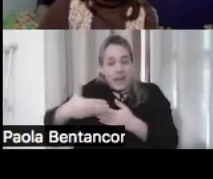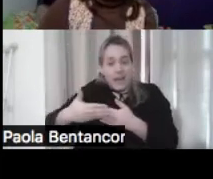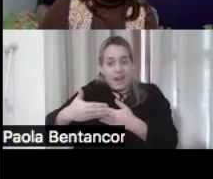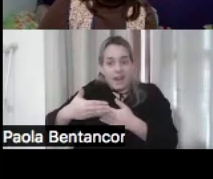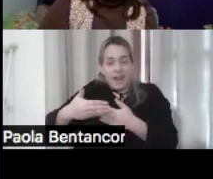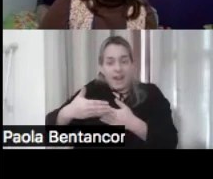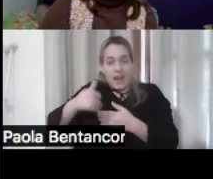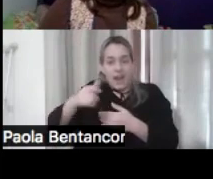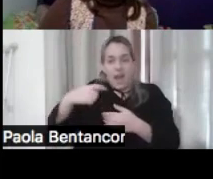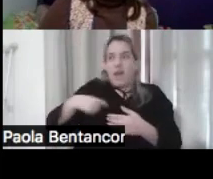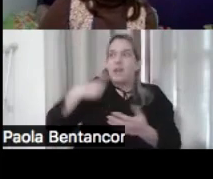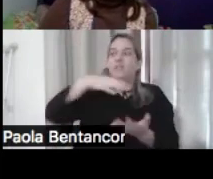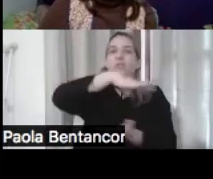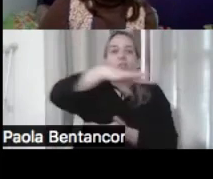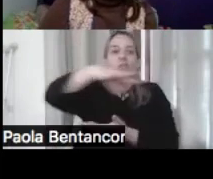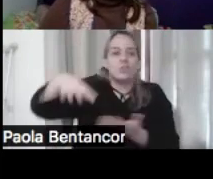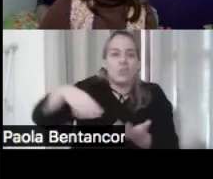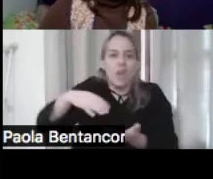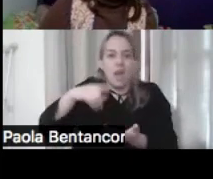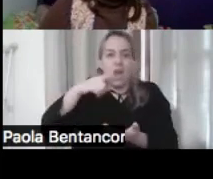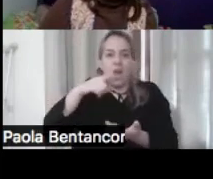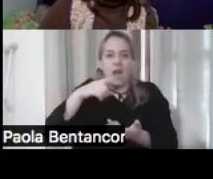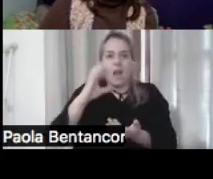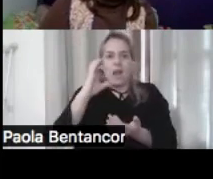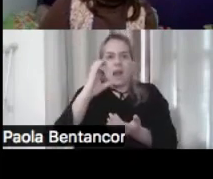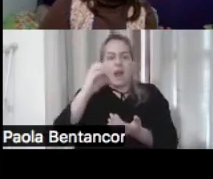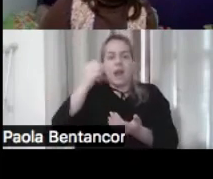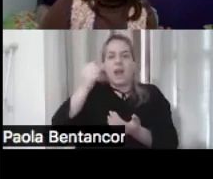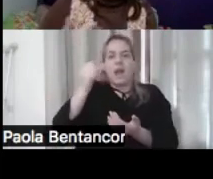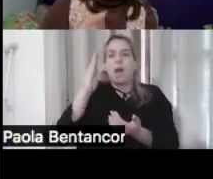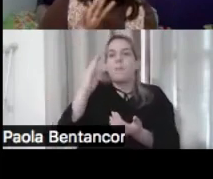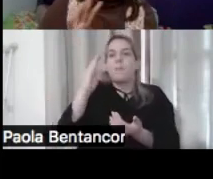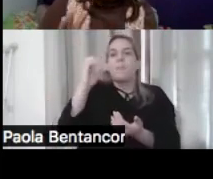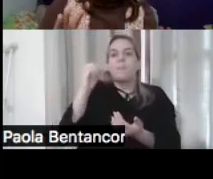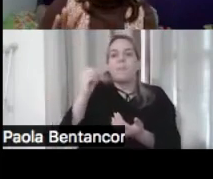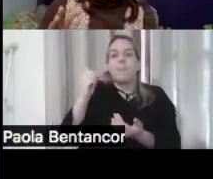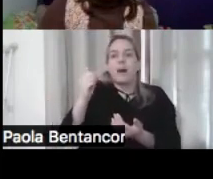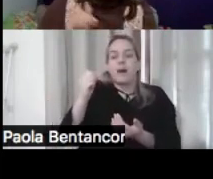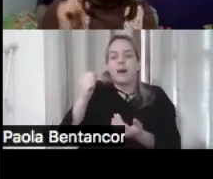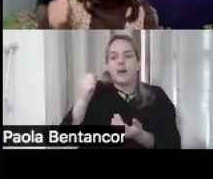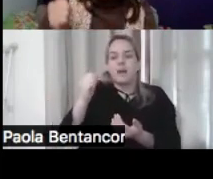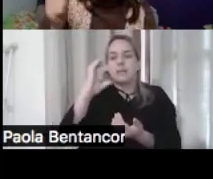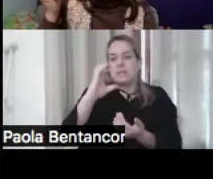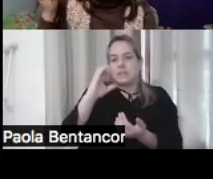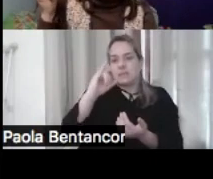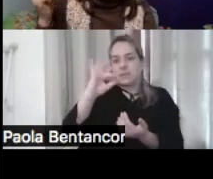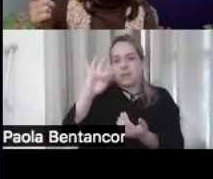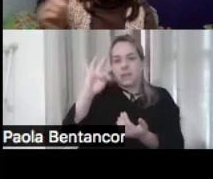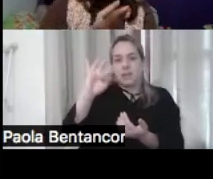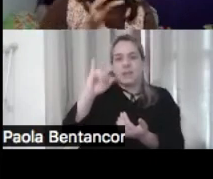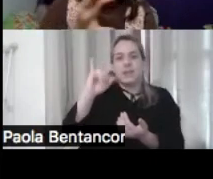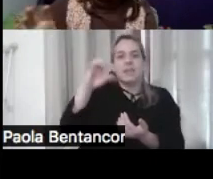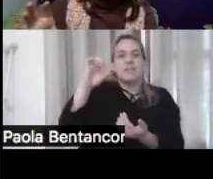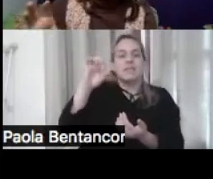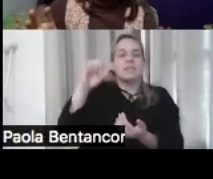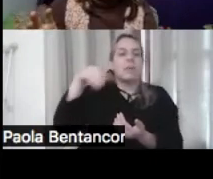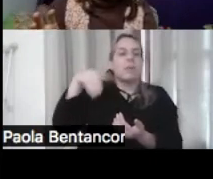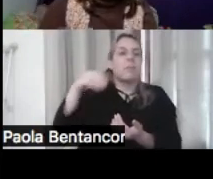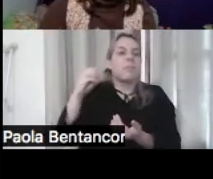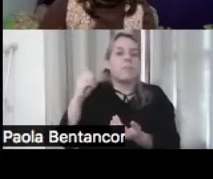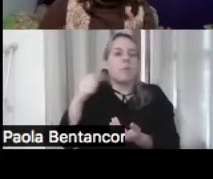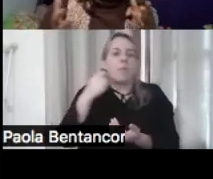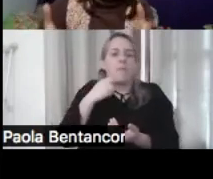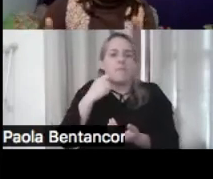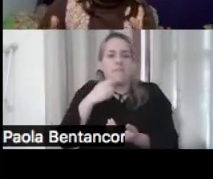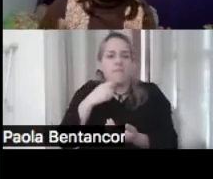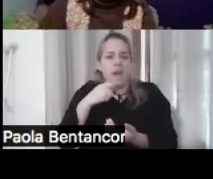llamada capacitismo. El capacitismo es una red de creencias, procesos y prácticas de todo tipo, a nivel económico, educativo, en todos